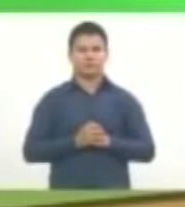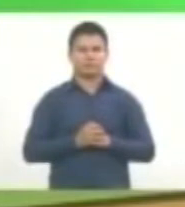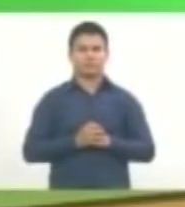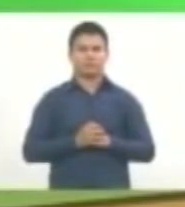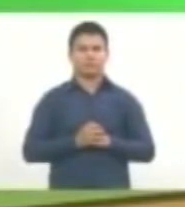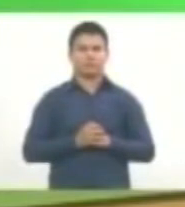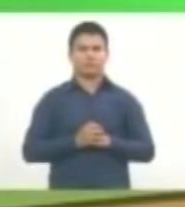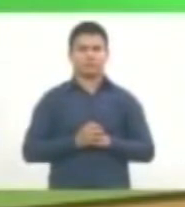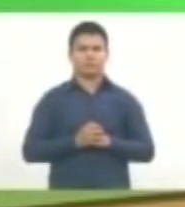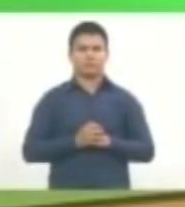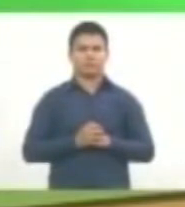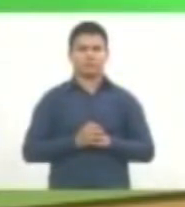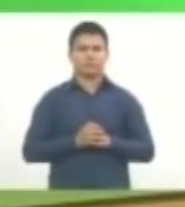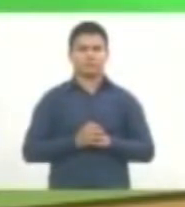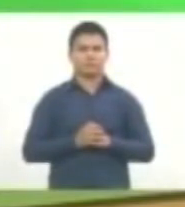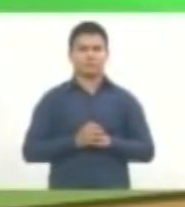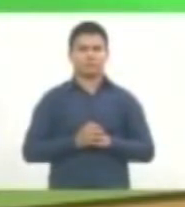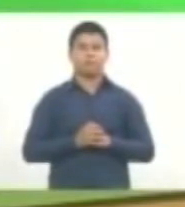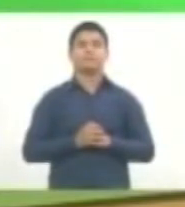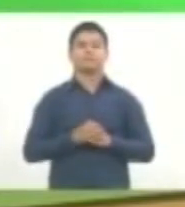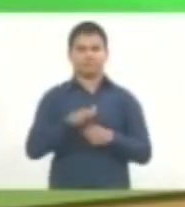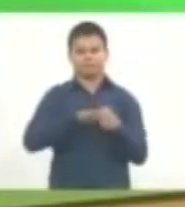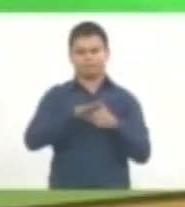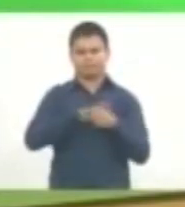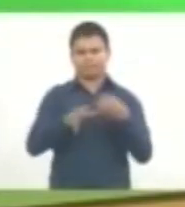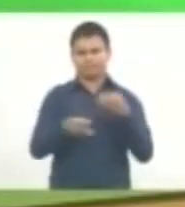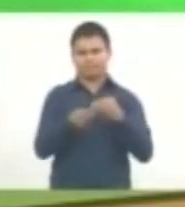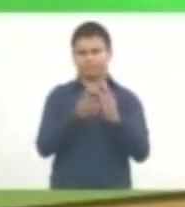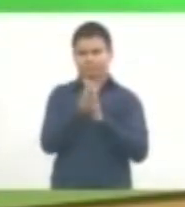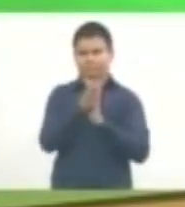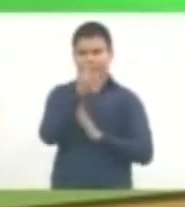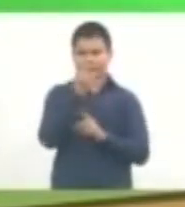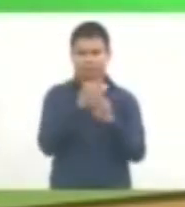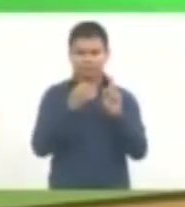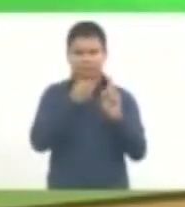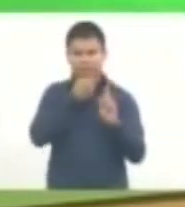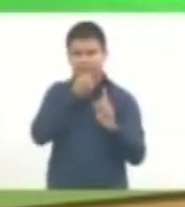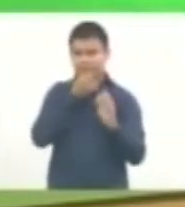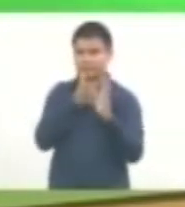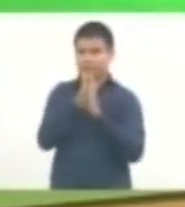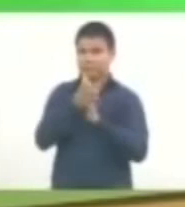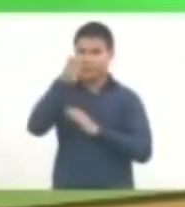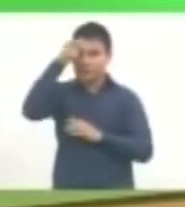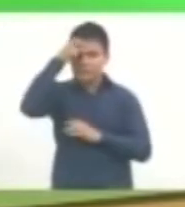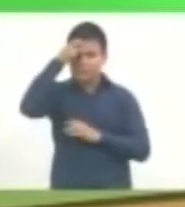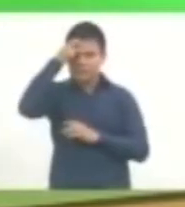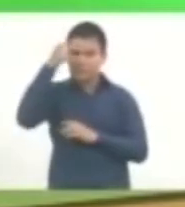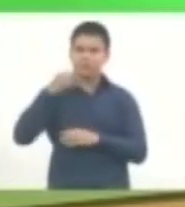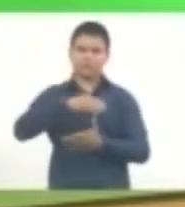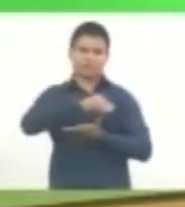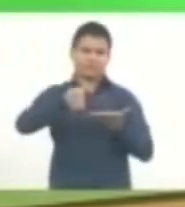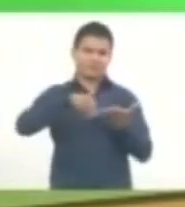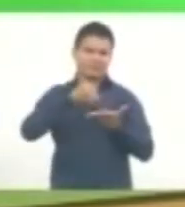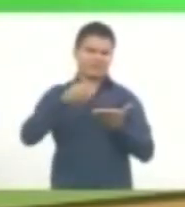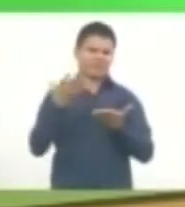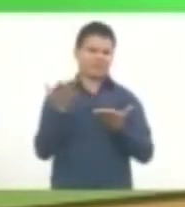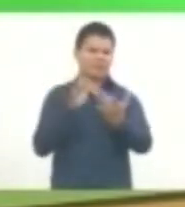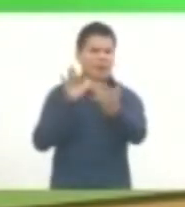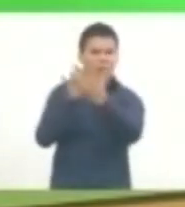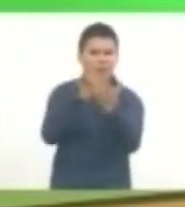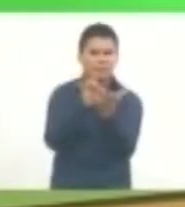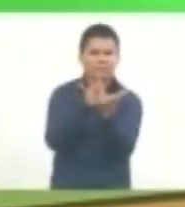Yo. Otros hechos importantes aquí en las noticias. La señorita Atlántico Tica Martínez revolucionó las redes sociales por